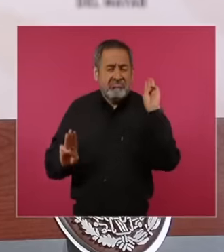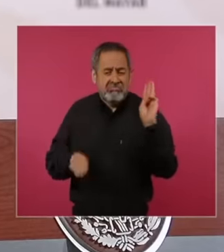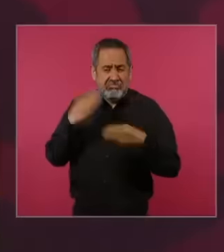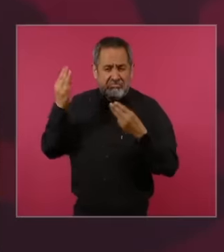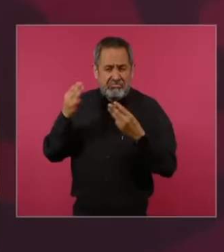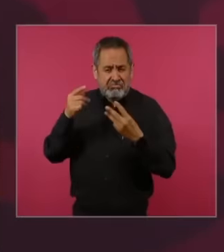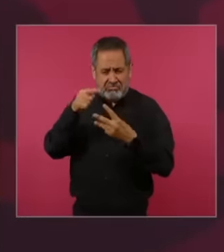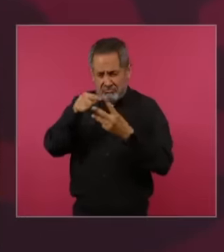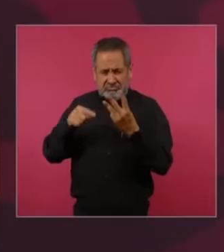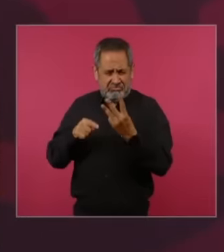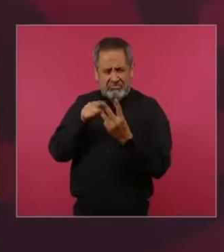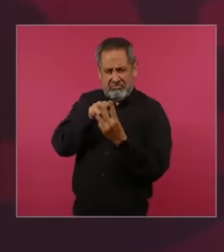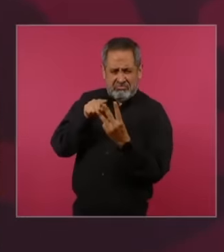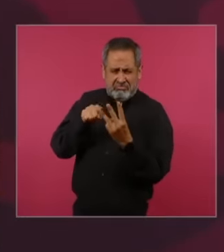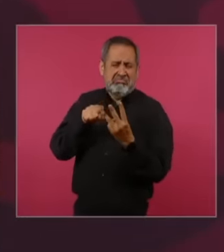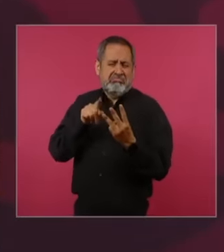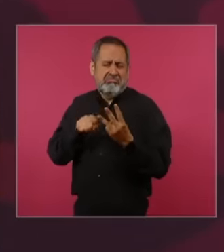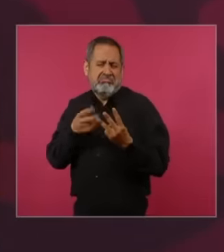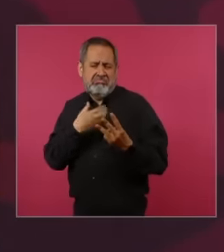puede parecer exagerado,